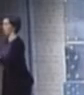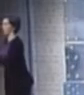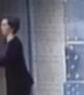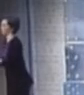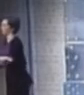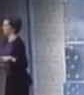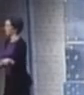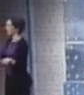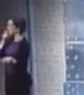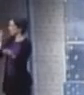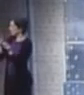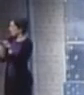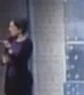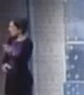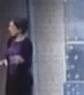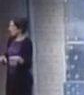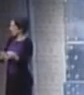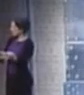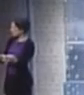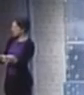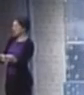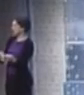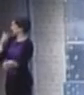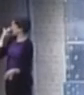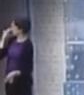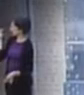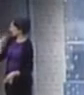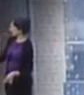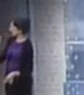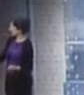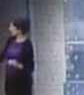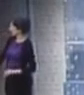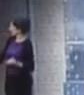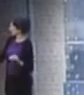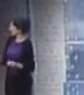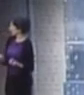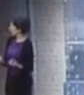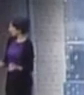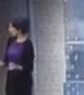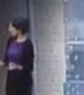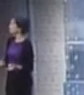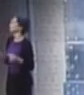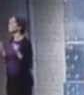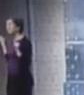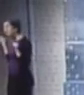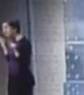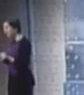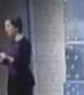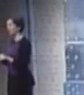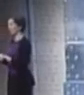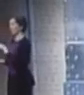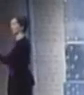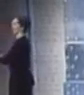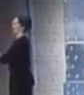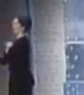interesaba aprenderse las palabras del vocabulario que el maestro le dejaba. ¿Por qué? Porque no le encontraba ningún sentido. Entonces, es ahí donde esas